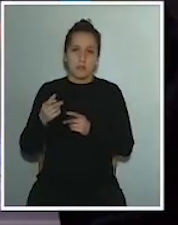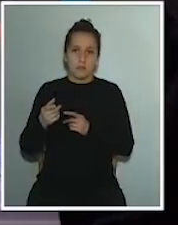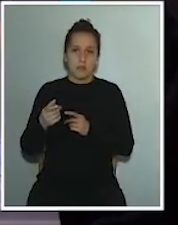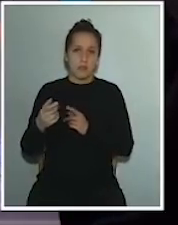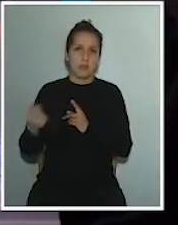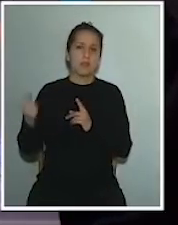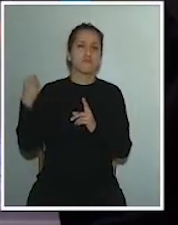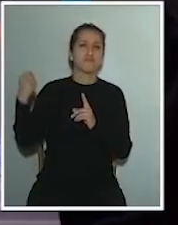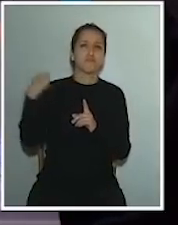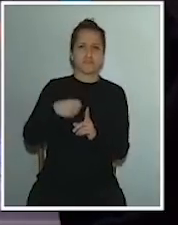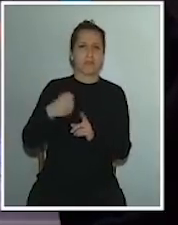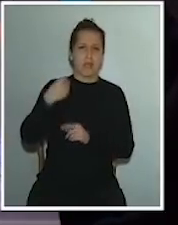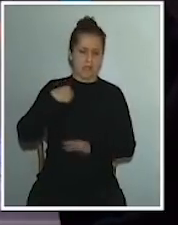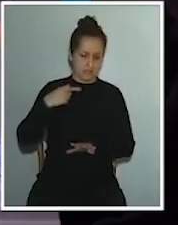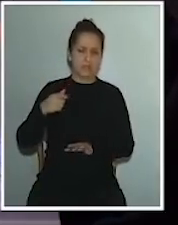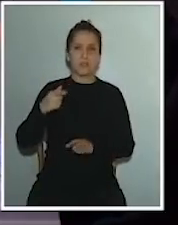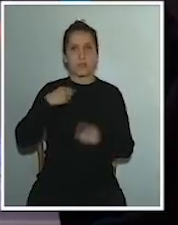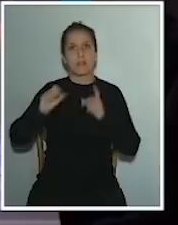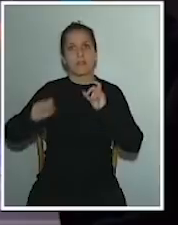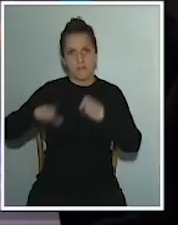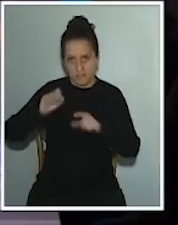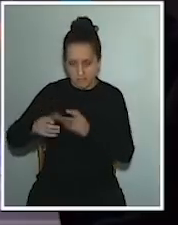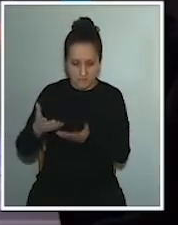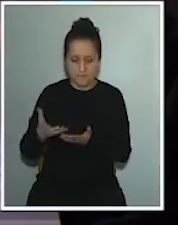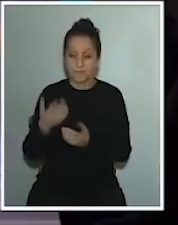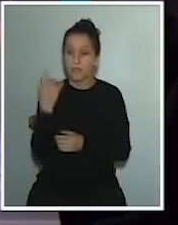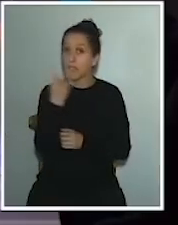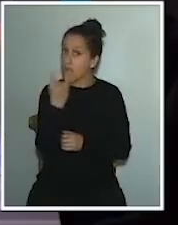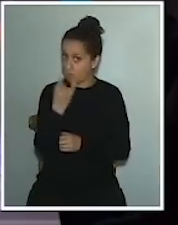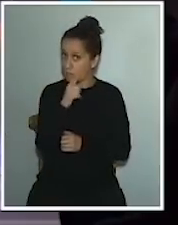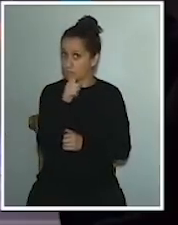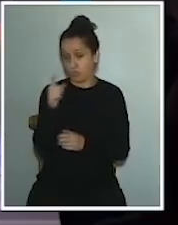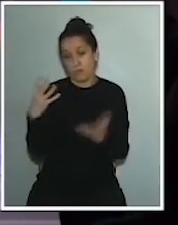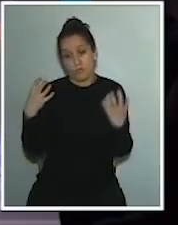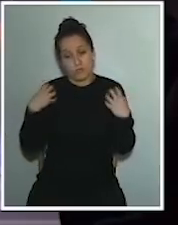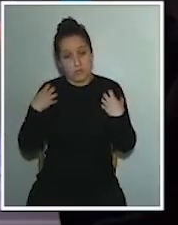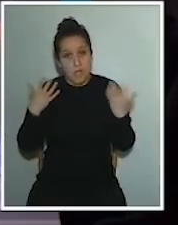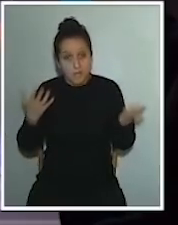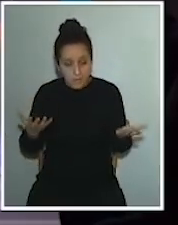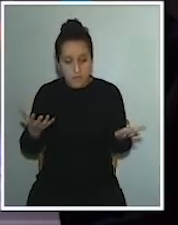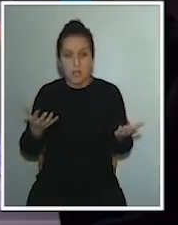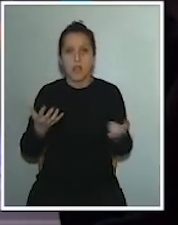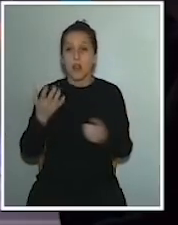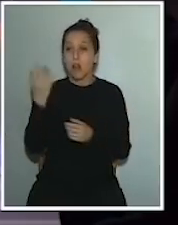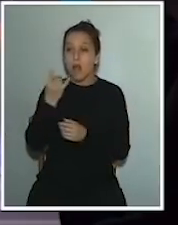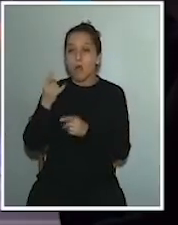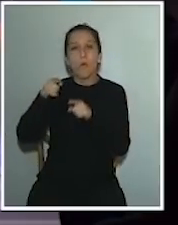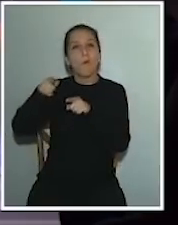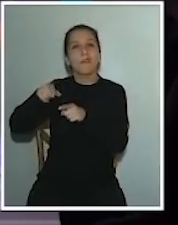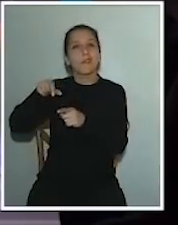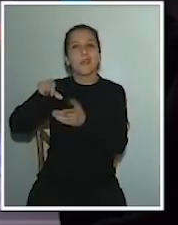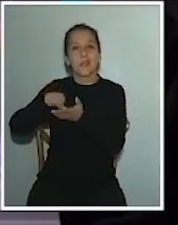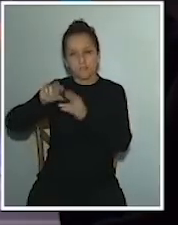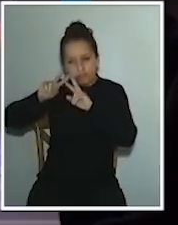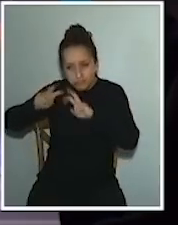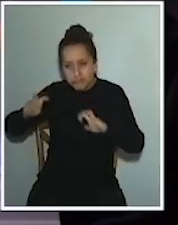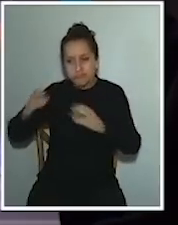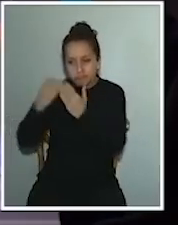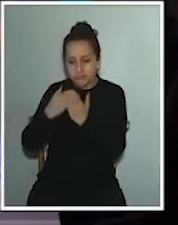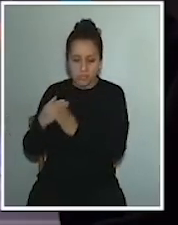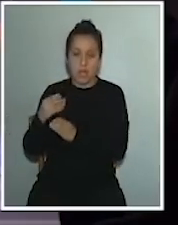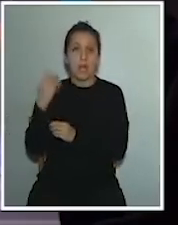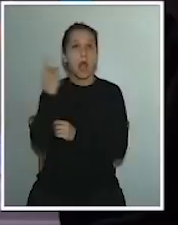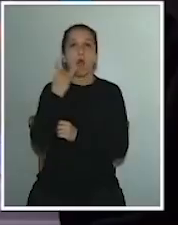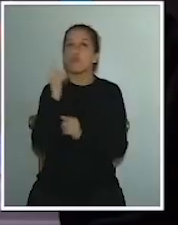lo agradezco y se agradece pero la universidad también tiene una responsabilidad la universidad tiene que ser centro de desarrollo pensamiento no centro de adoctrinamiento